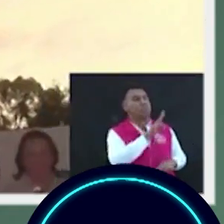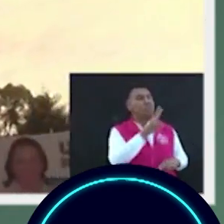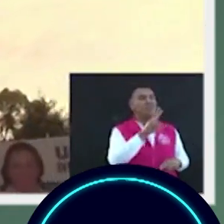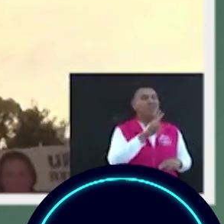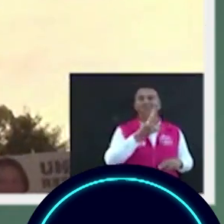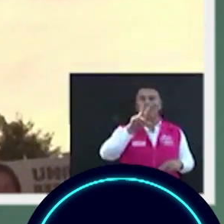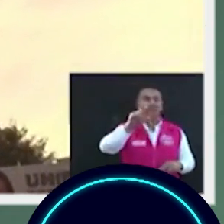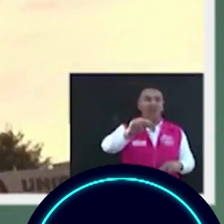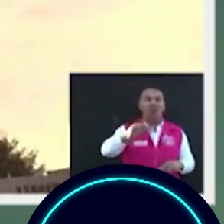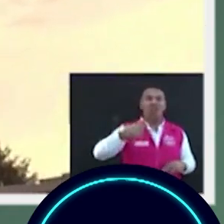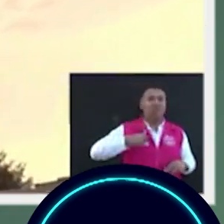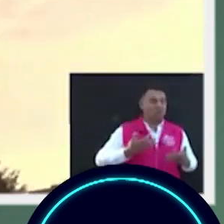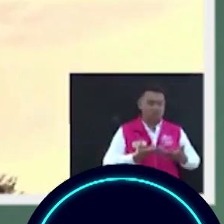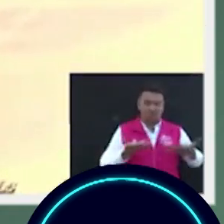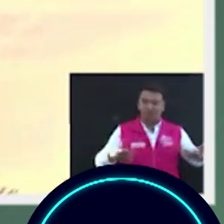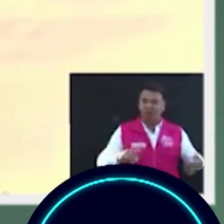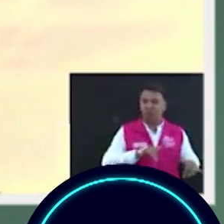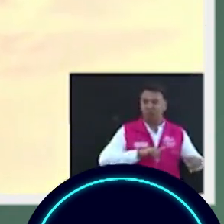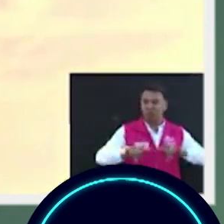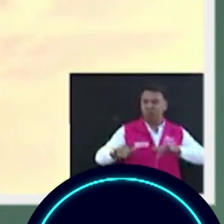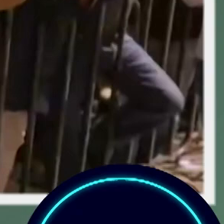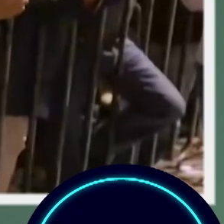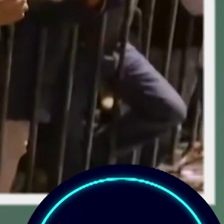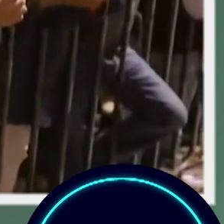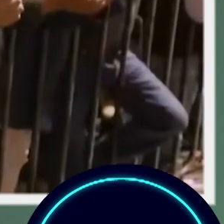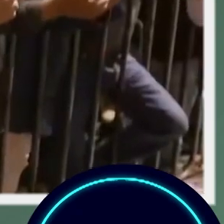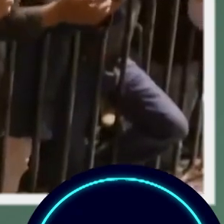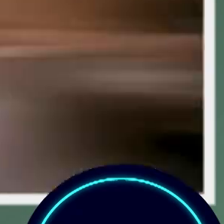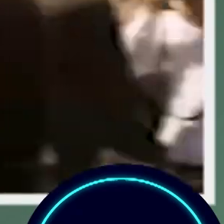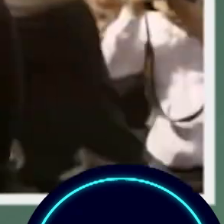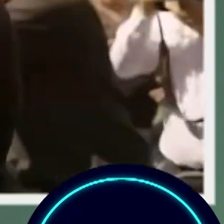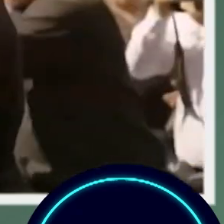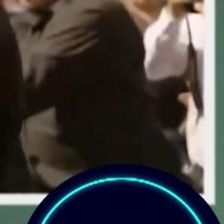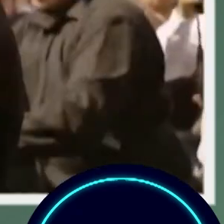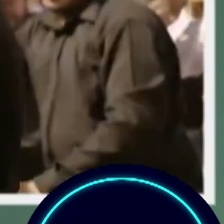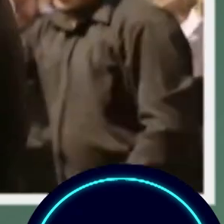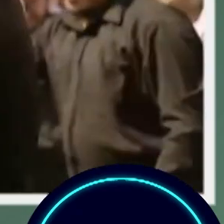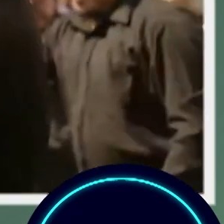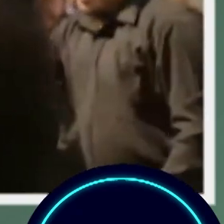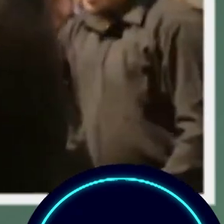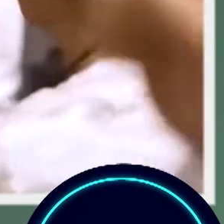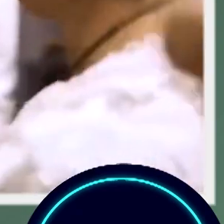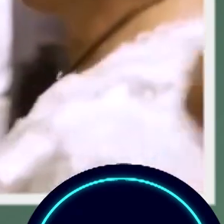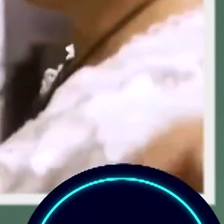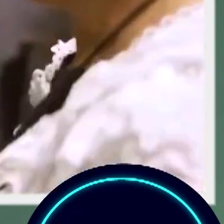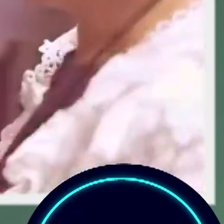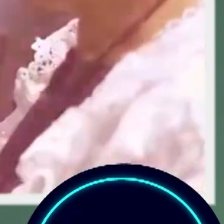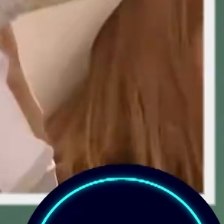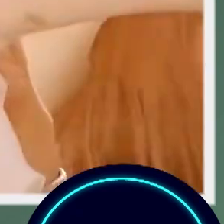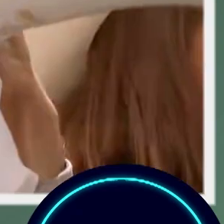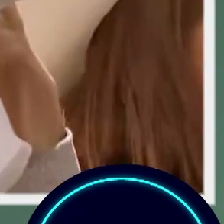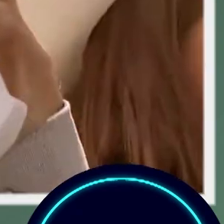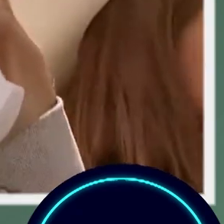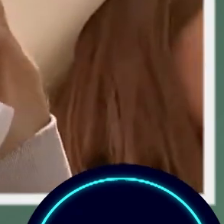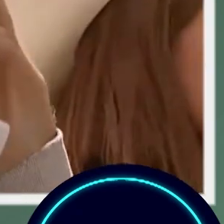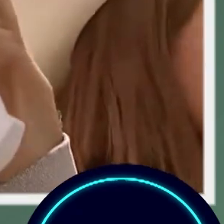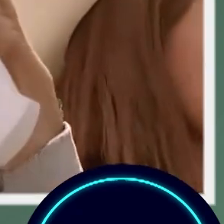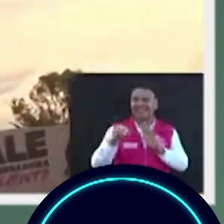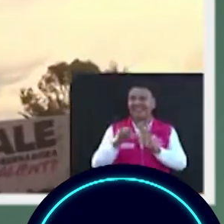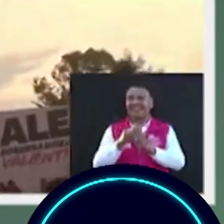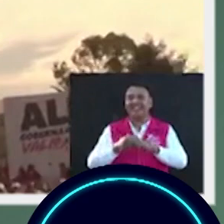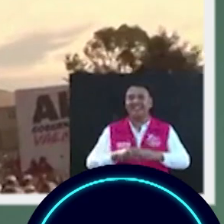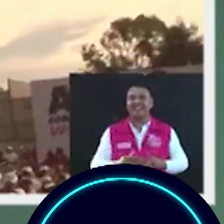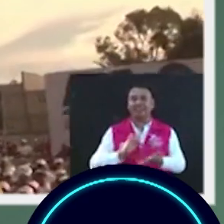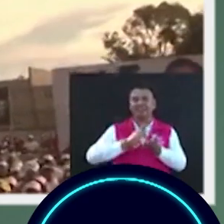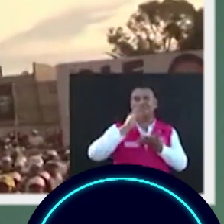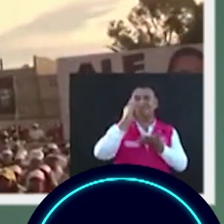no son hermanitas de la caridad, dices. No vamos a buscar un certificado de buena conducta, sino de mayoría. Entonces, sí,